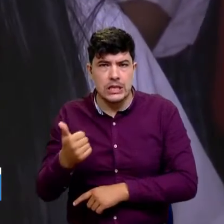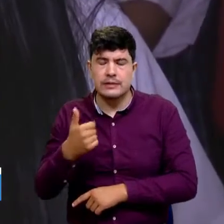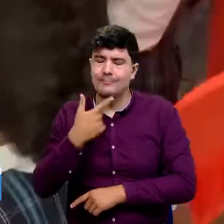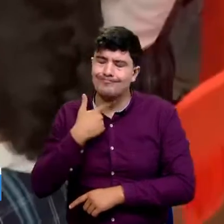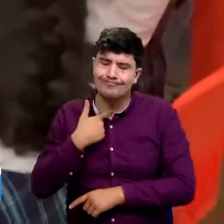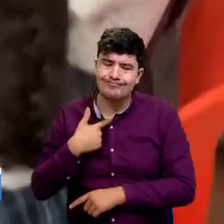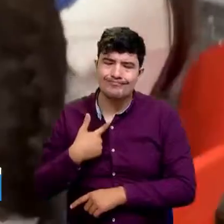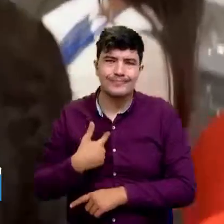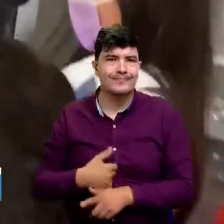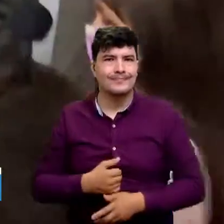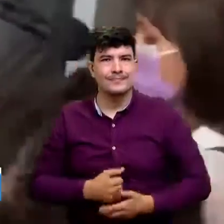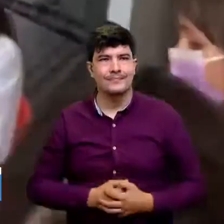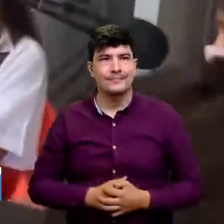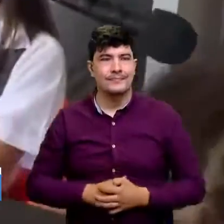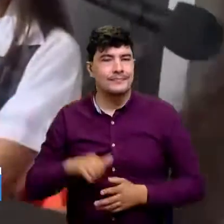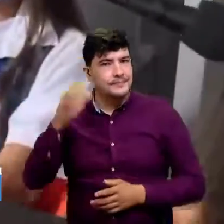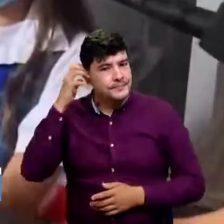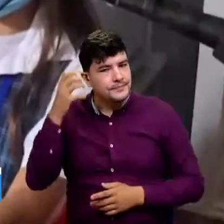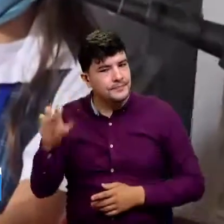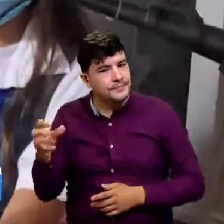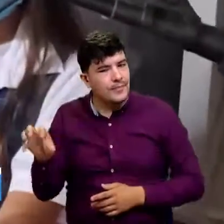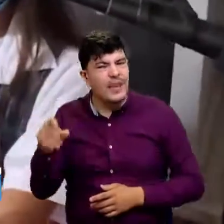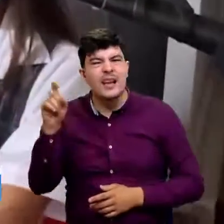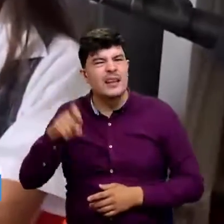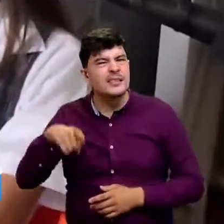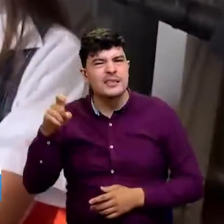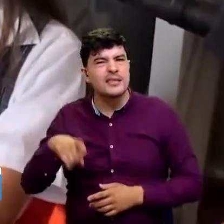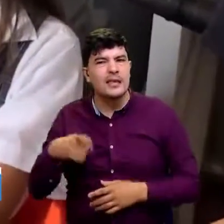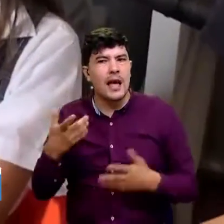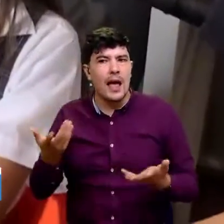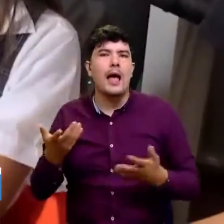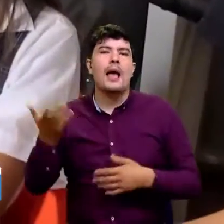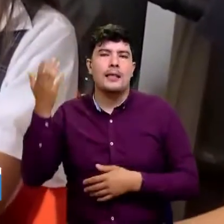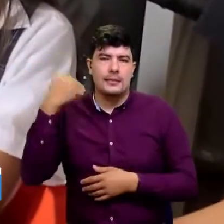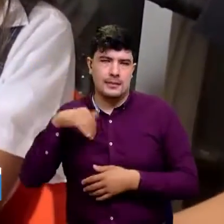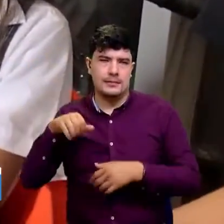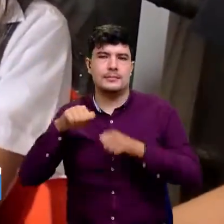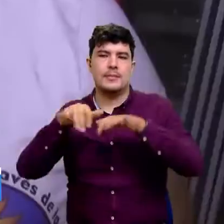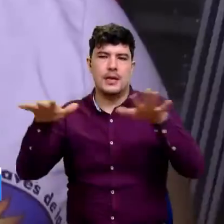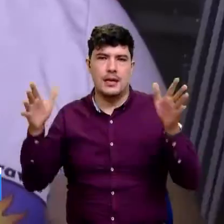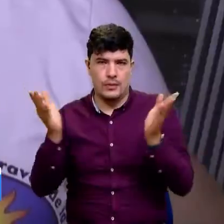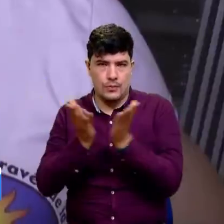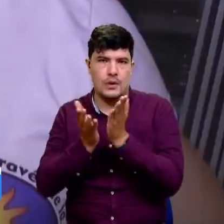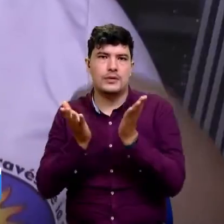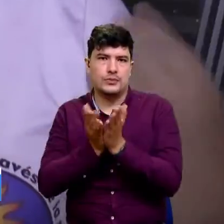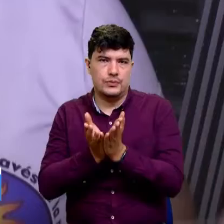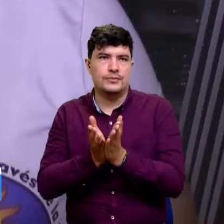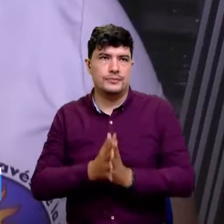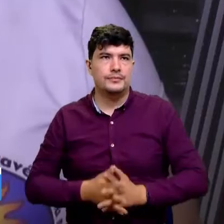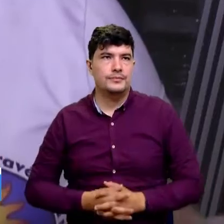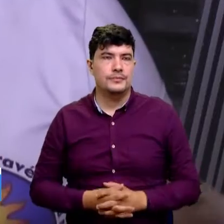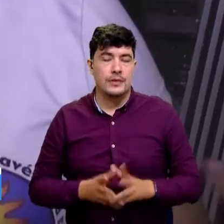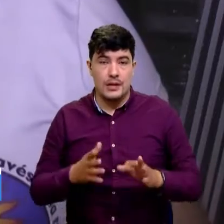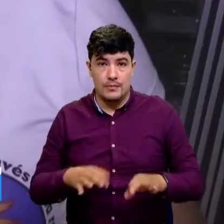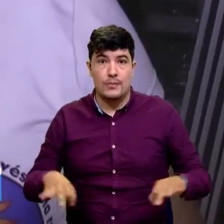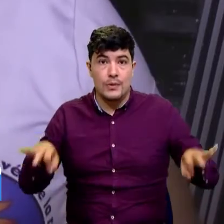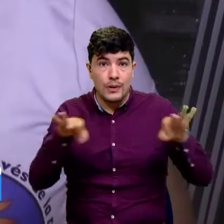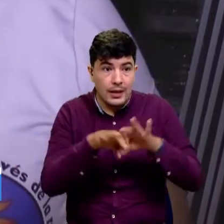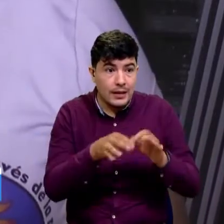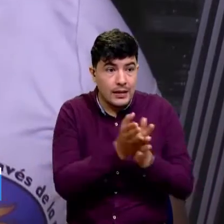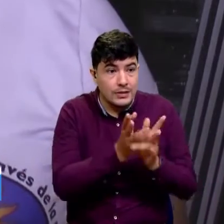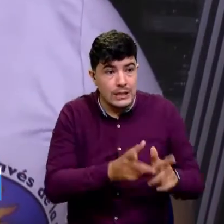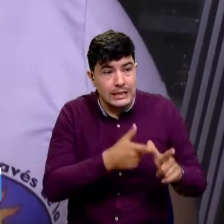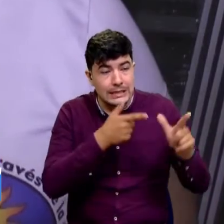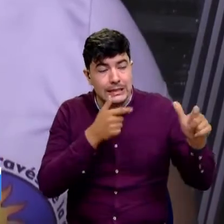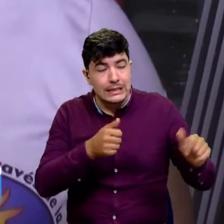la radio sirvió para cubrir la necesidad de educar en pandemia era importante que pudiéramos llegar hacia ellos pero como no